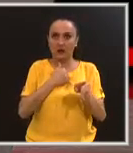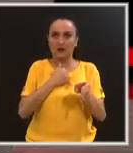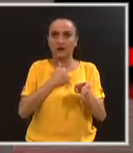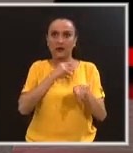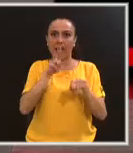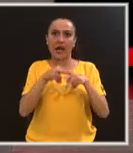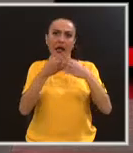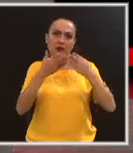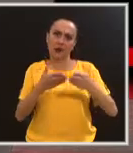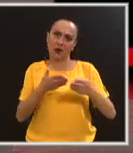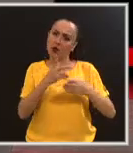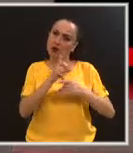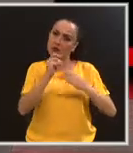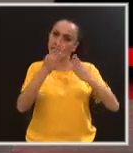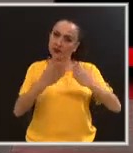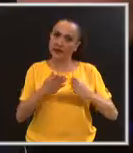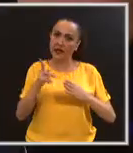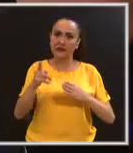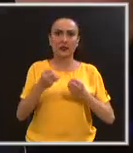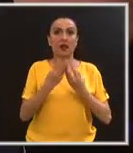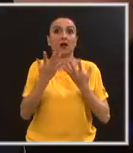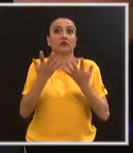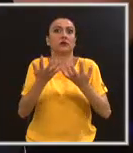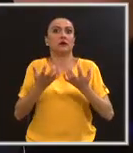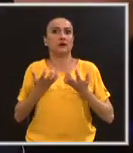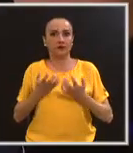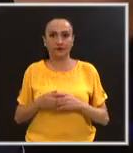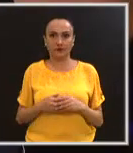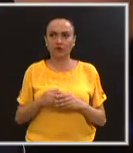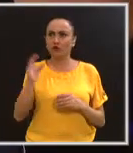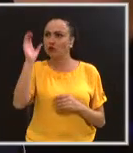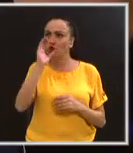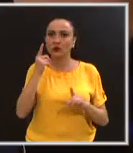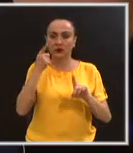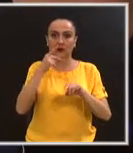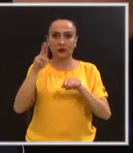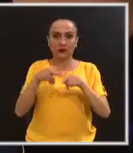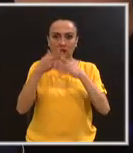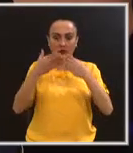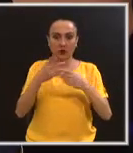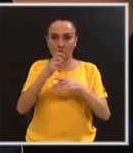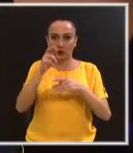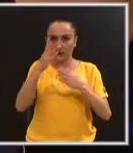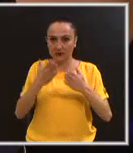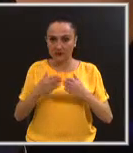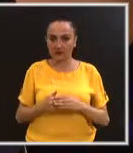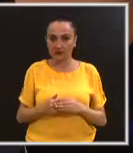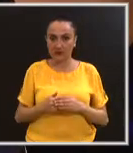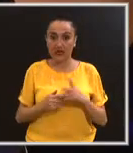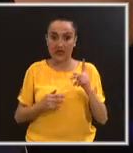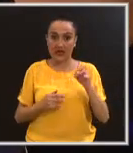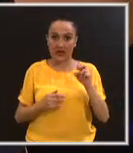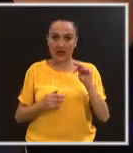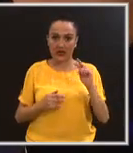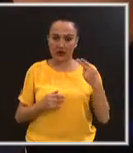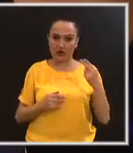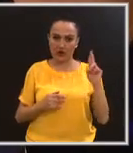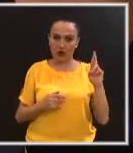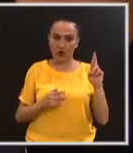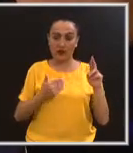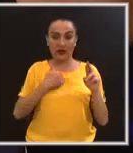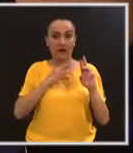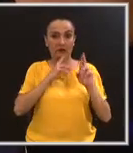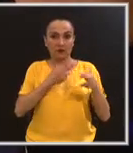nacionalidad costarricense esa tan anhelada y buscada nacionalidad costarricense bueno kennet rojas nos tiene las